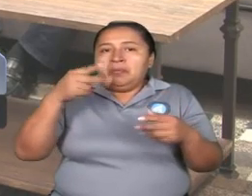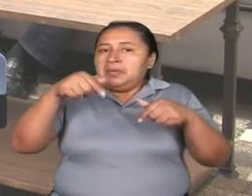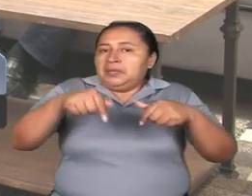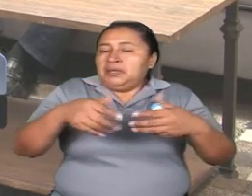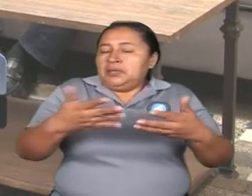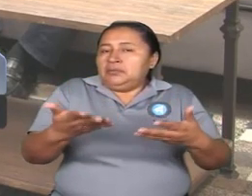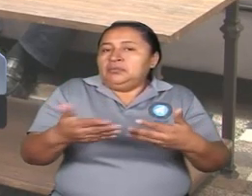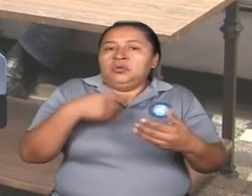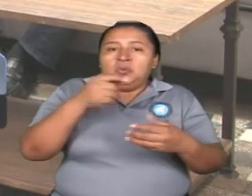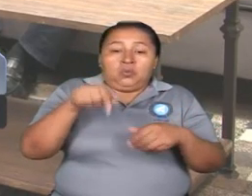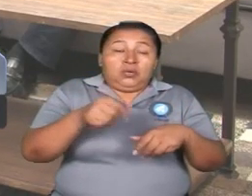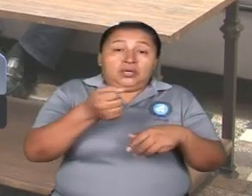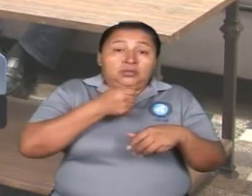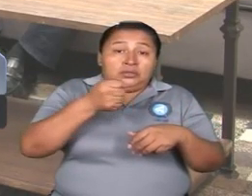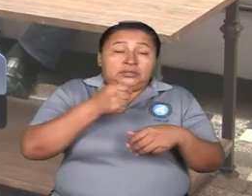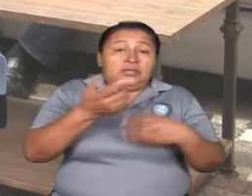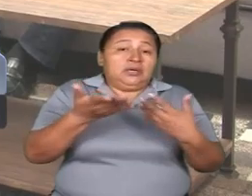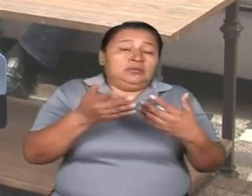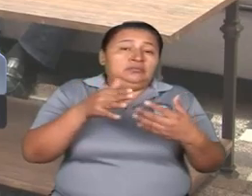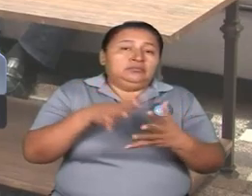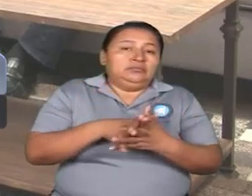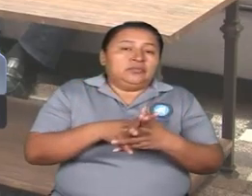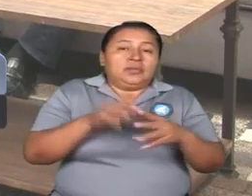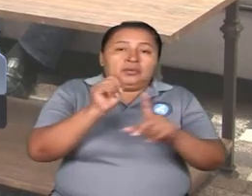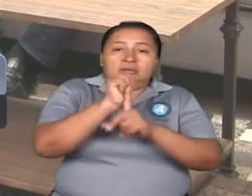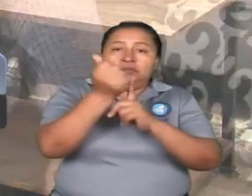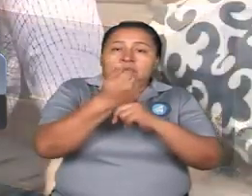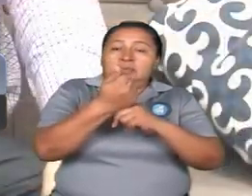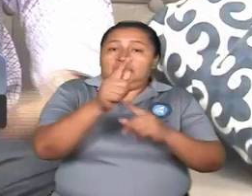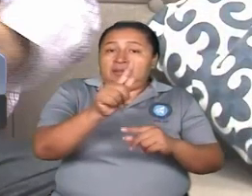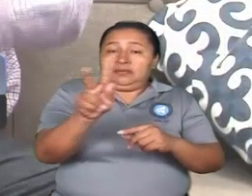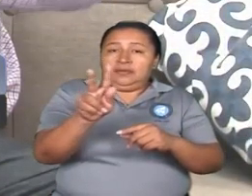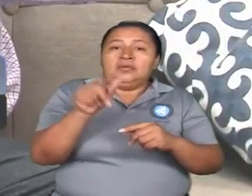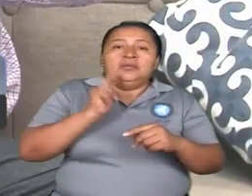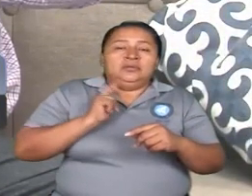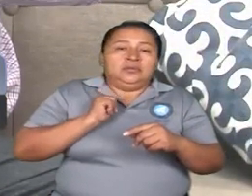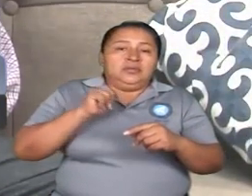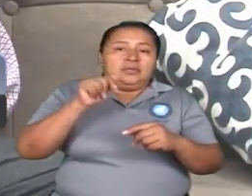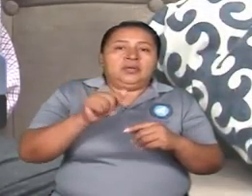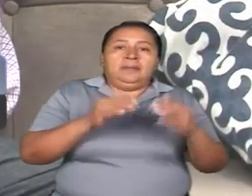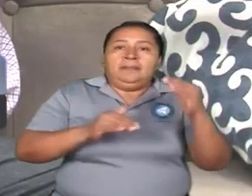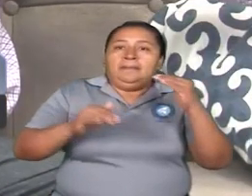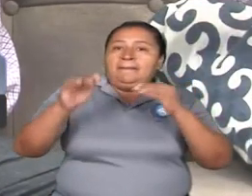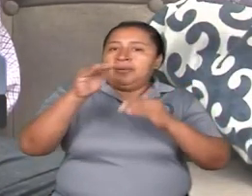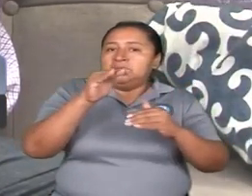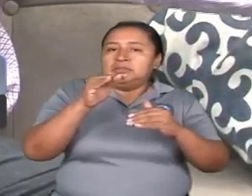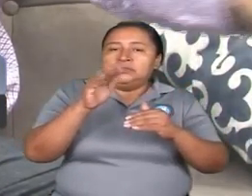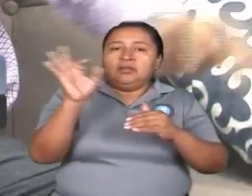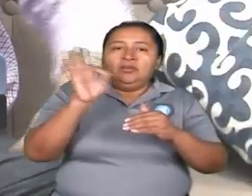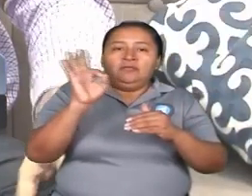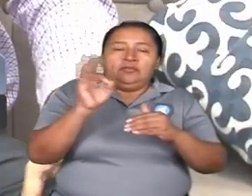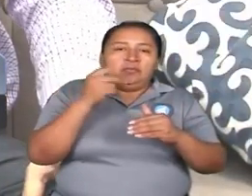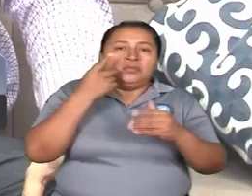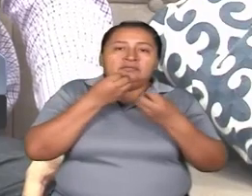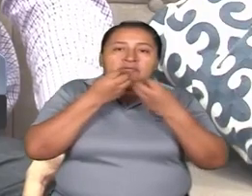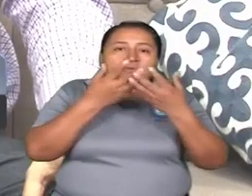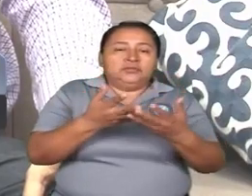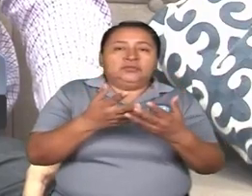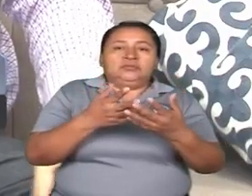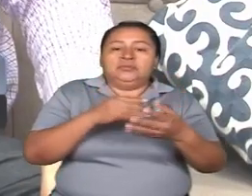un noticiero de el Asamblea TV que tiene un mayor ángulo de cobertura